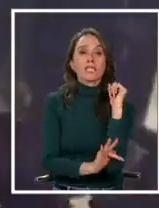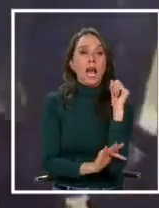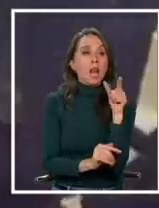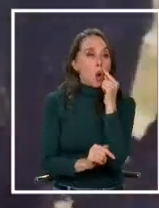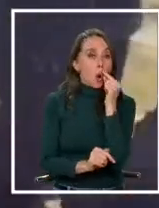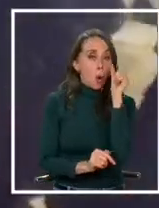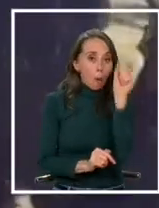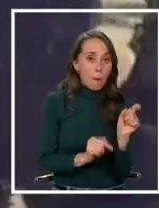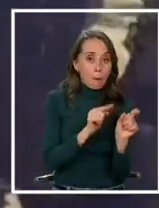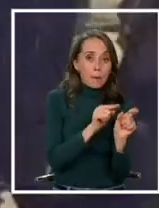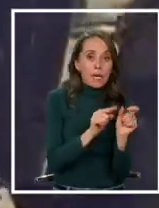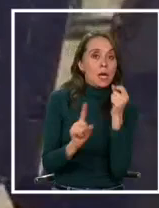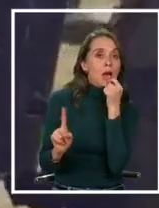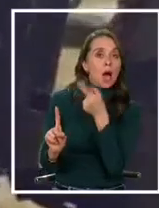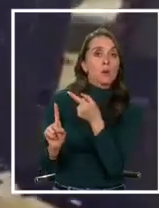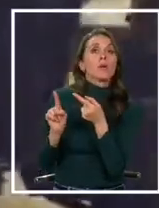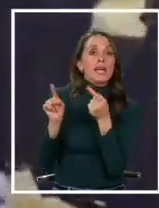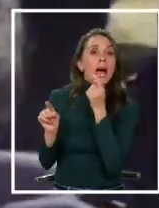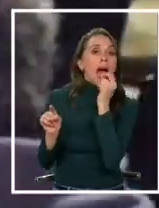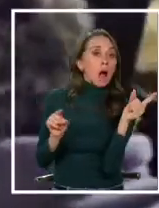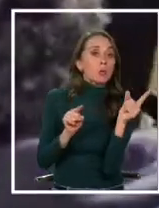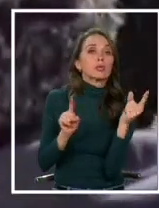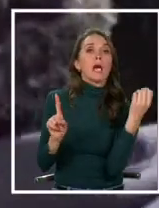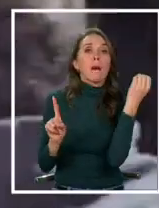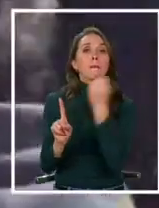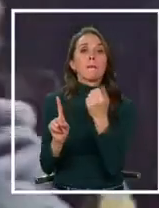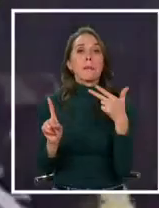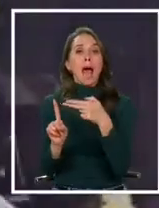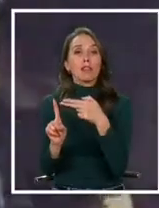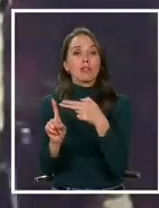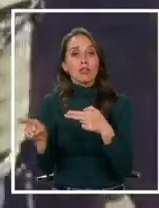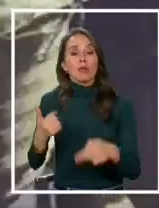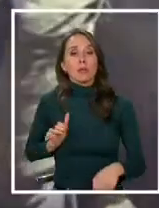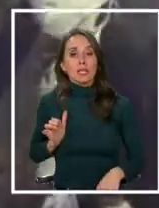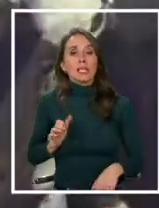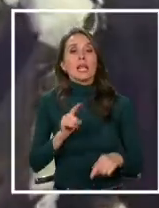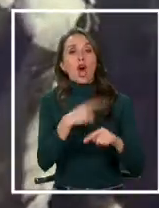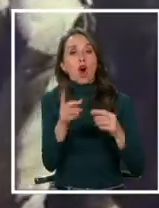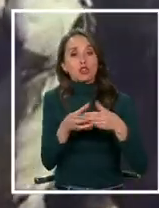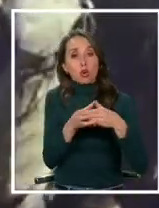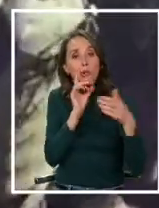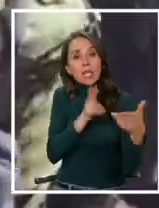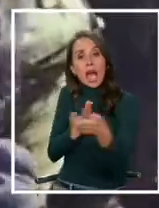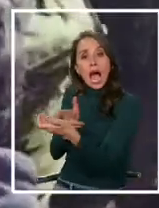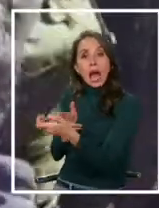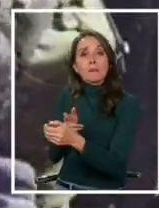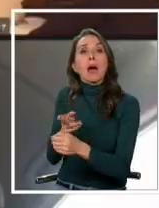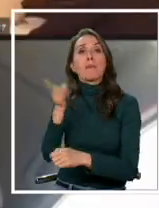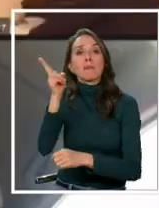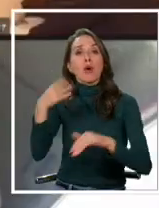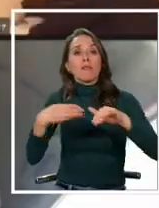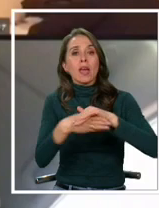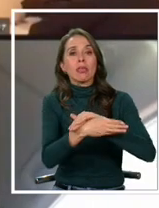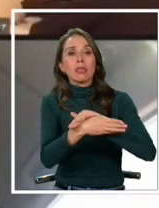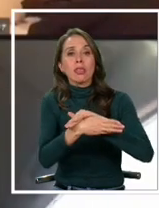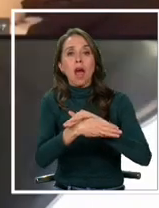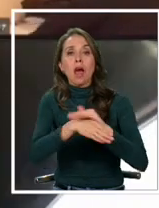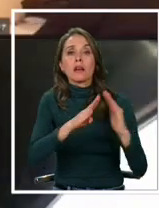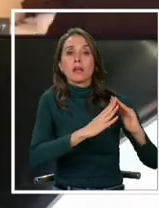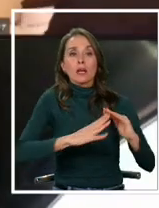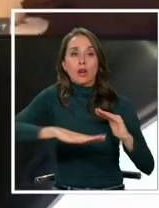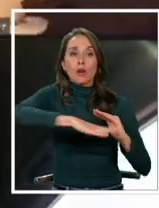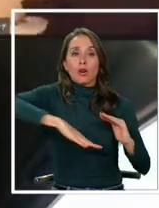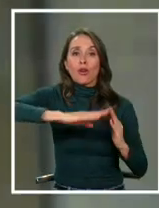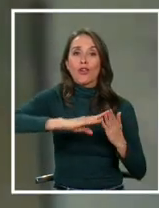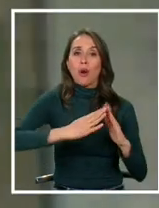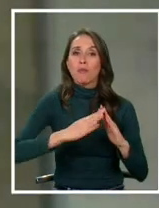morales y de componer un grupo armado destinado a repeler el ing de policías a las comunidades de illa Así